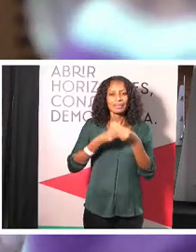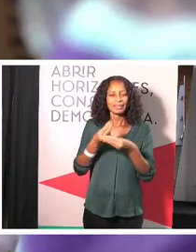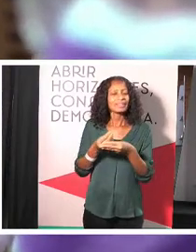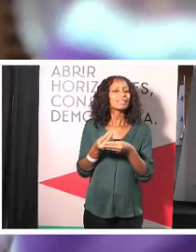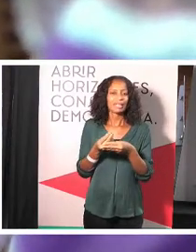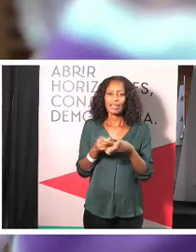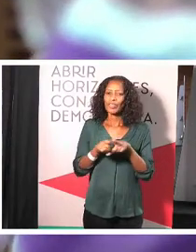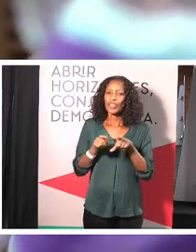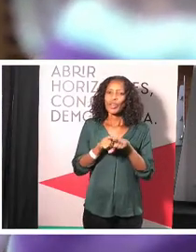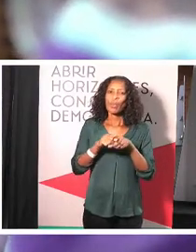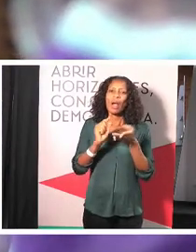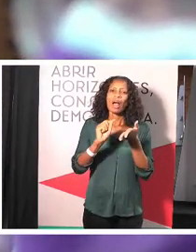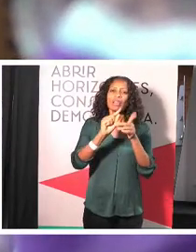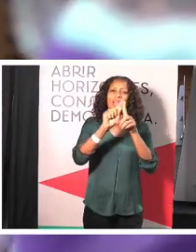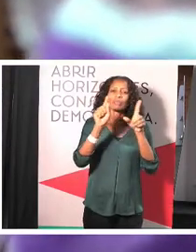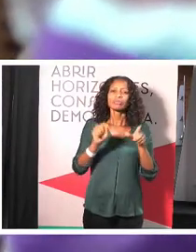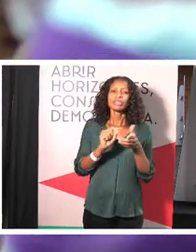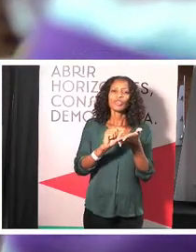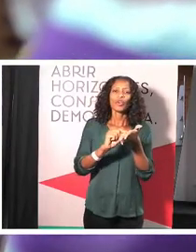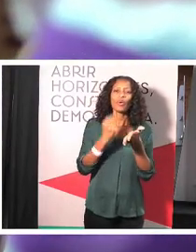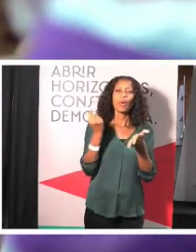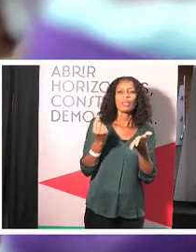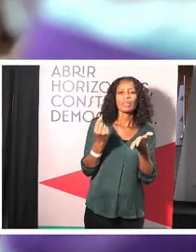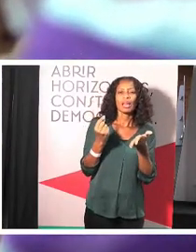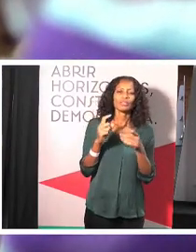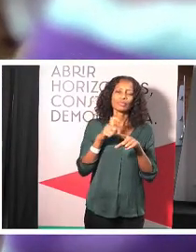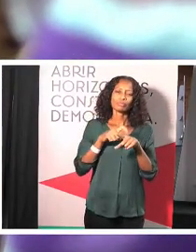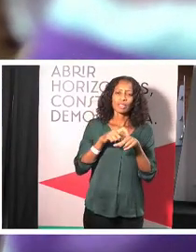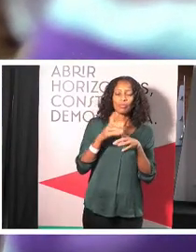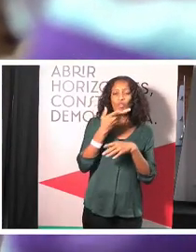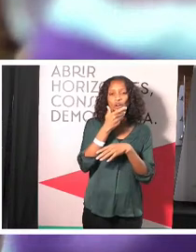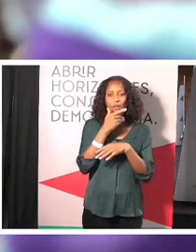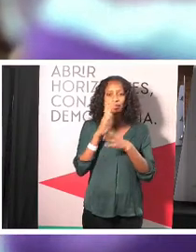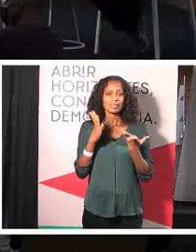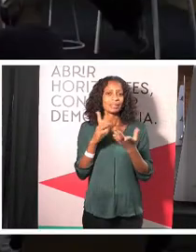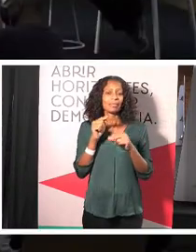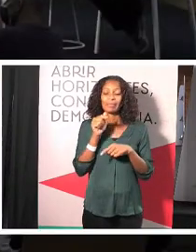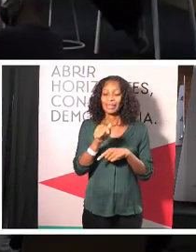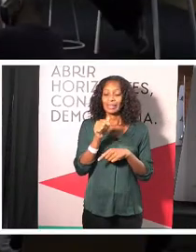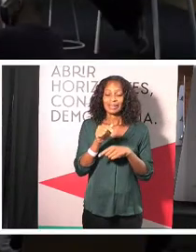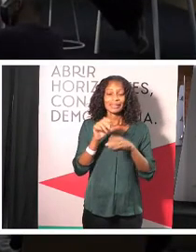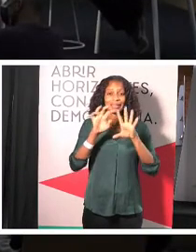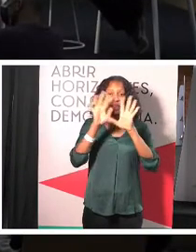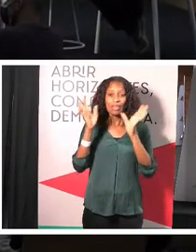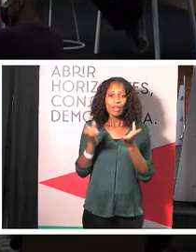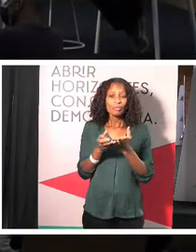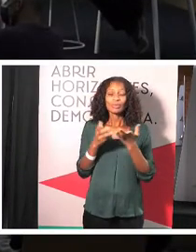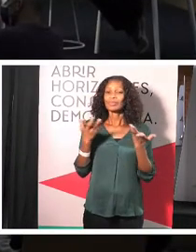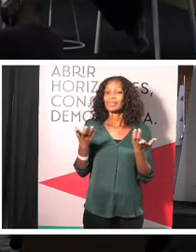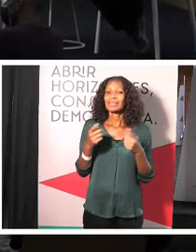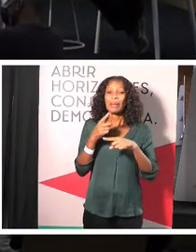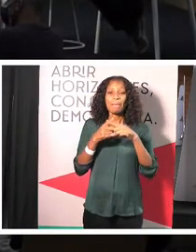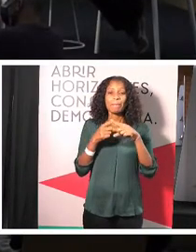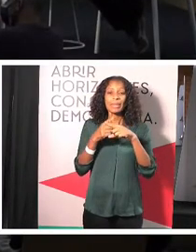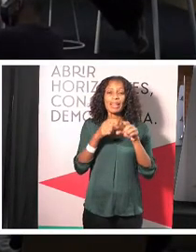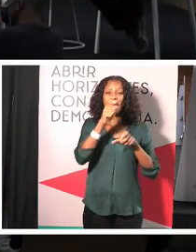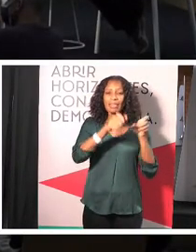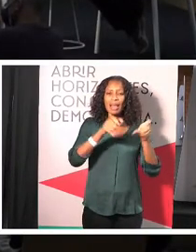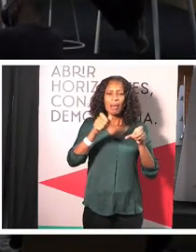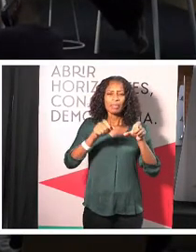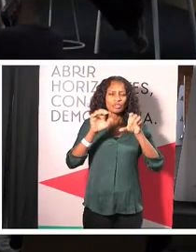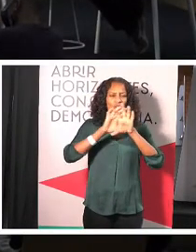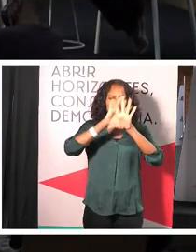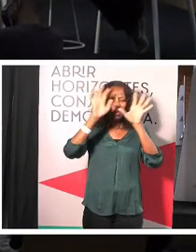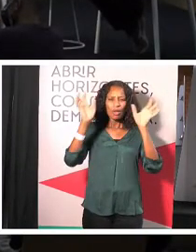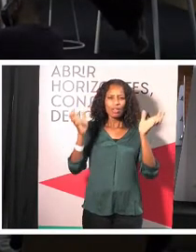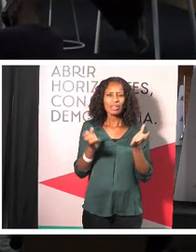nosotros entendemos como el trabajo, pero que es una excepción en la historia del mundo, porque incluso hoy en día prácticamente la mitad de la humanidad trabaja en formas